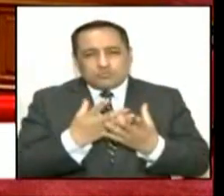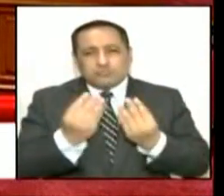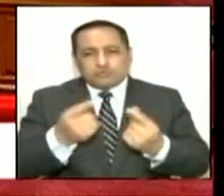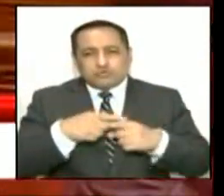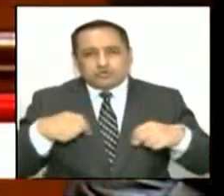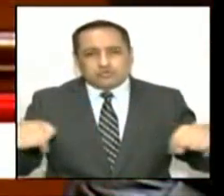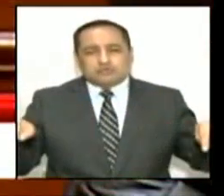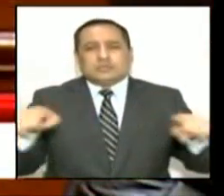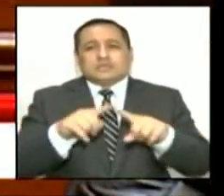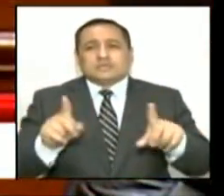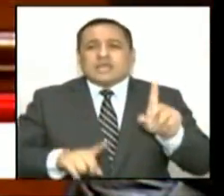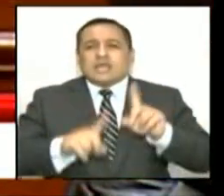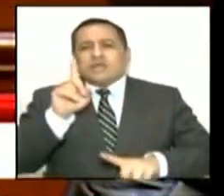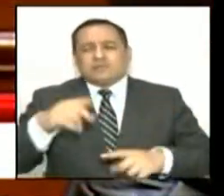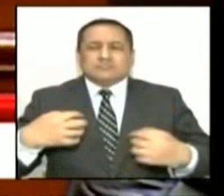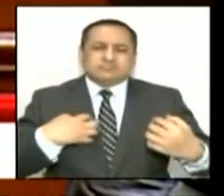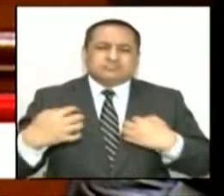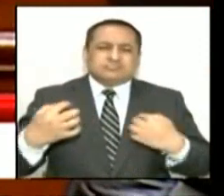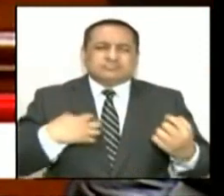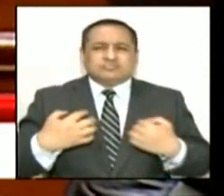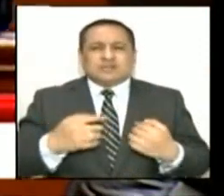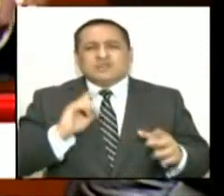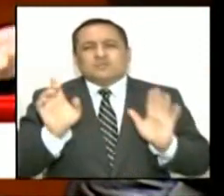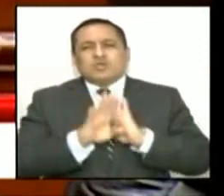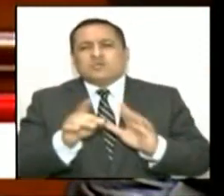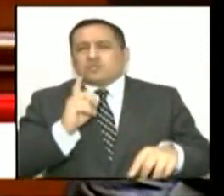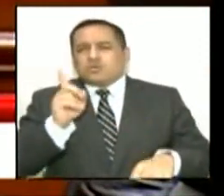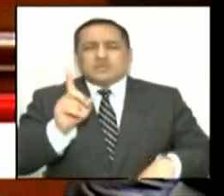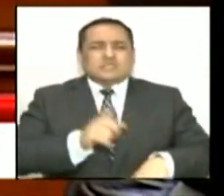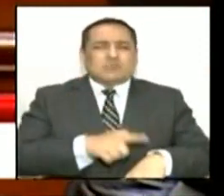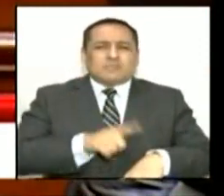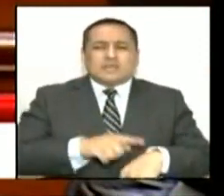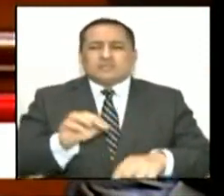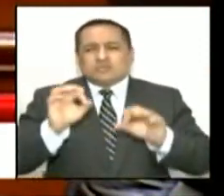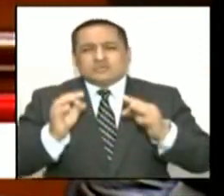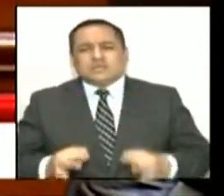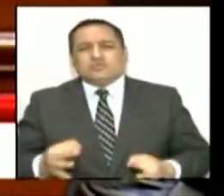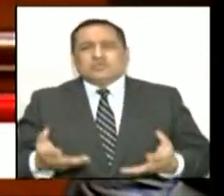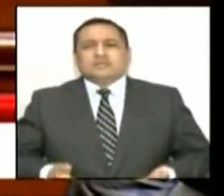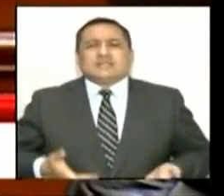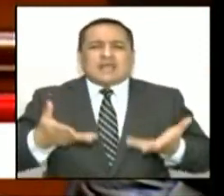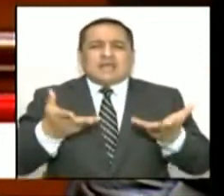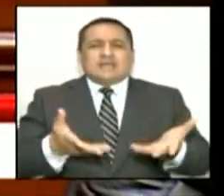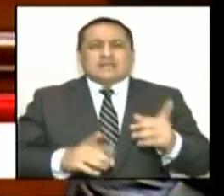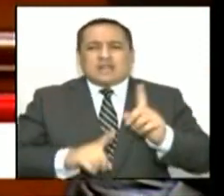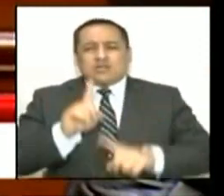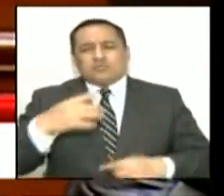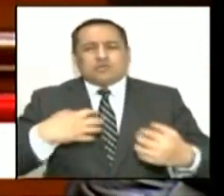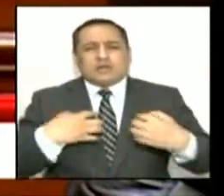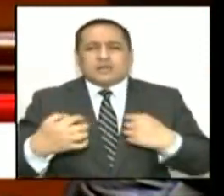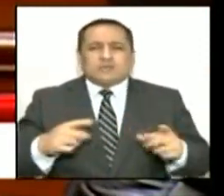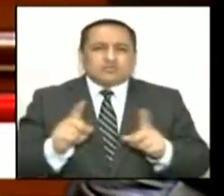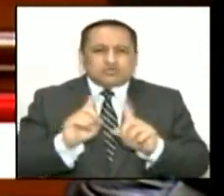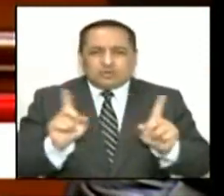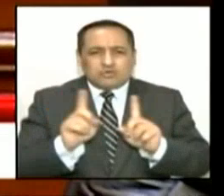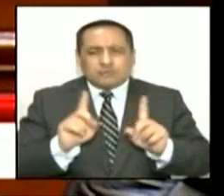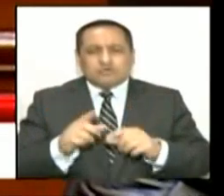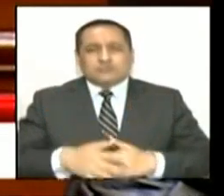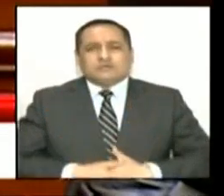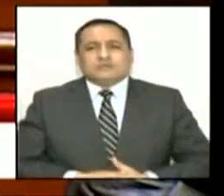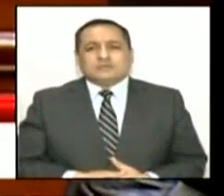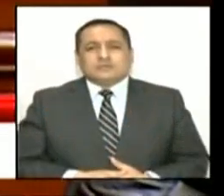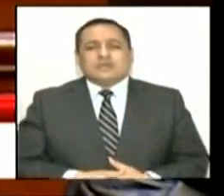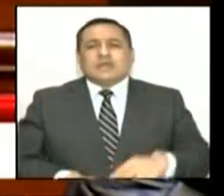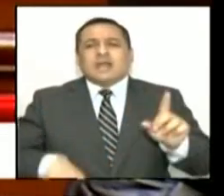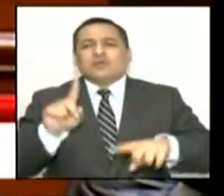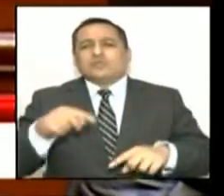ustedes. Algunos se quejaban de que no era el momento ni el lugar de traer algunos reclamos. No.